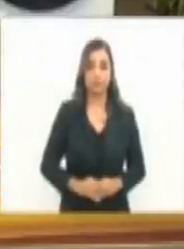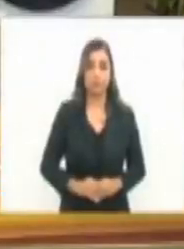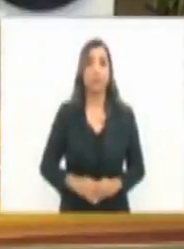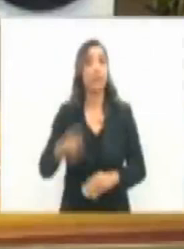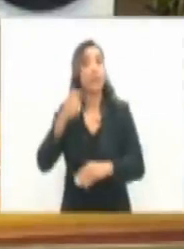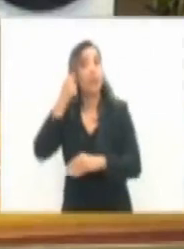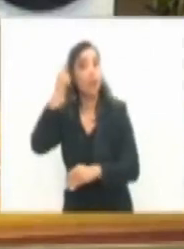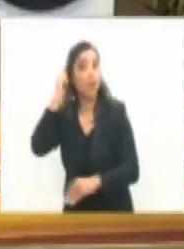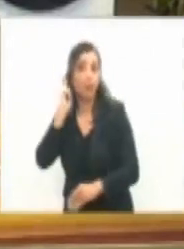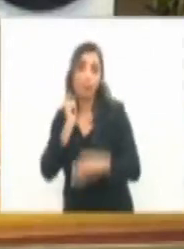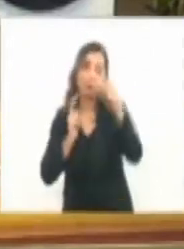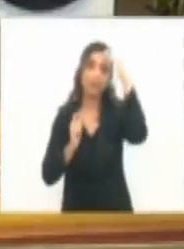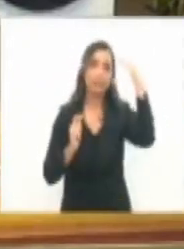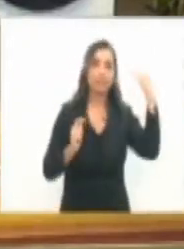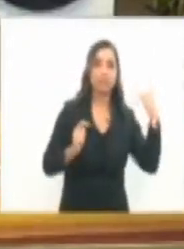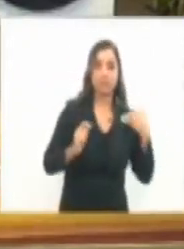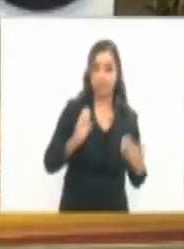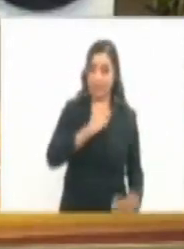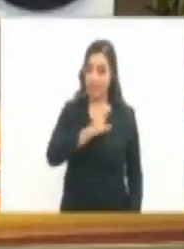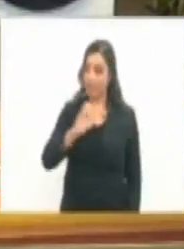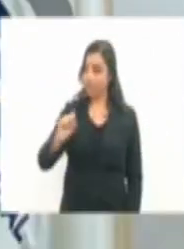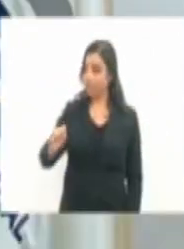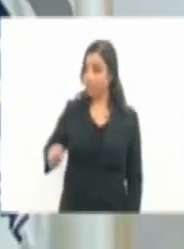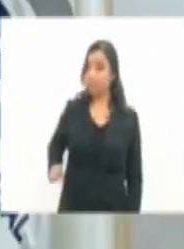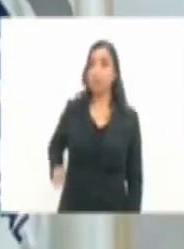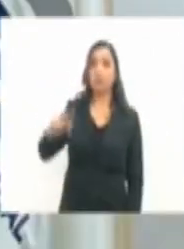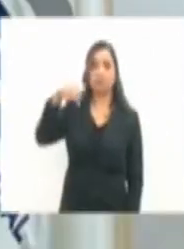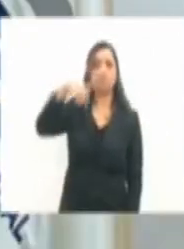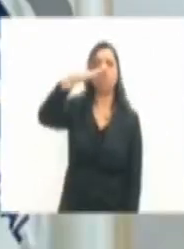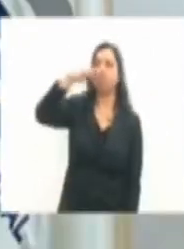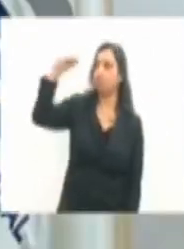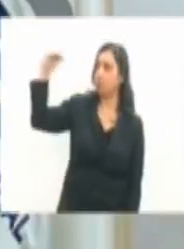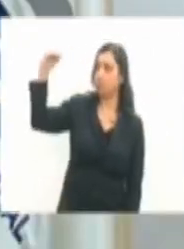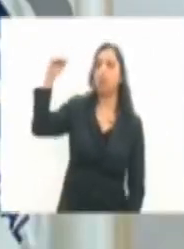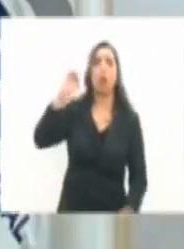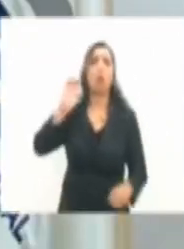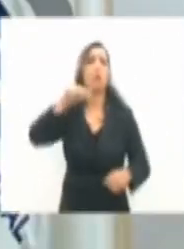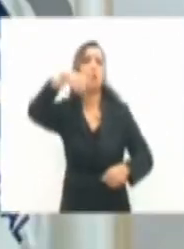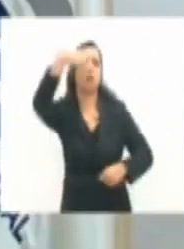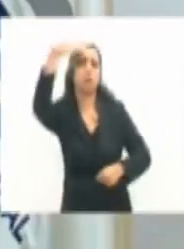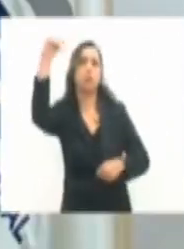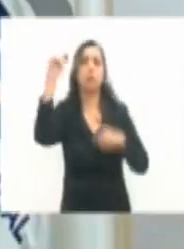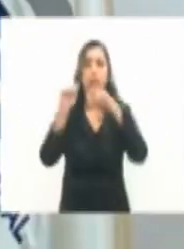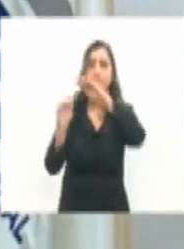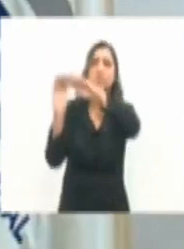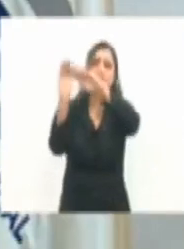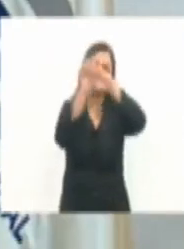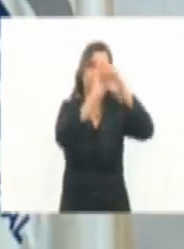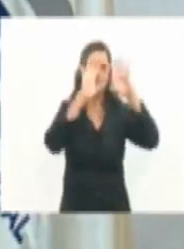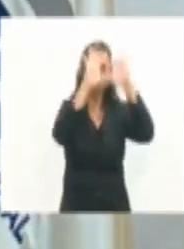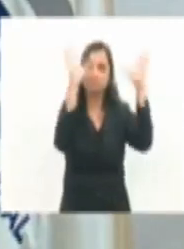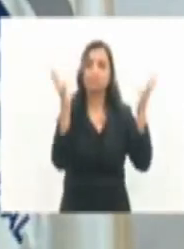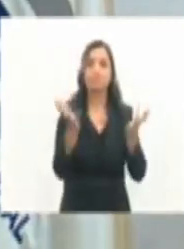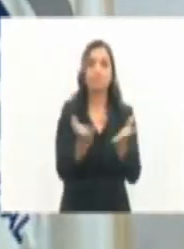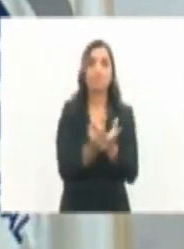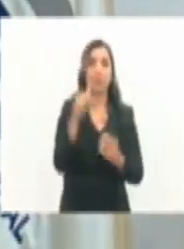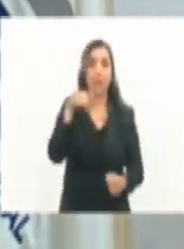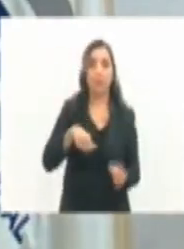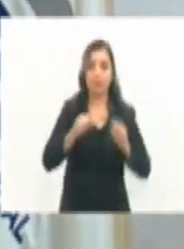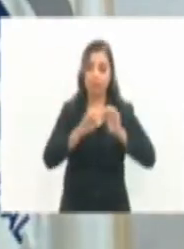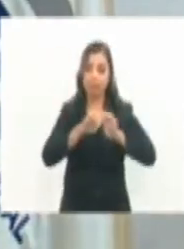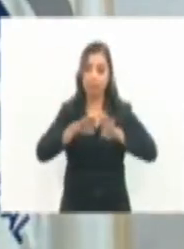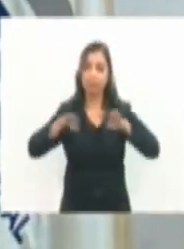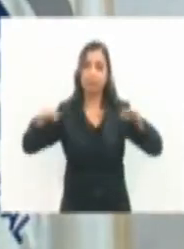Salvadoreñas y salvadoreños, en el territorio nacional y en el extranjero, el organismo colegiado se encuentra presente